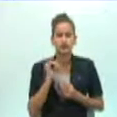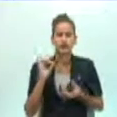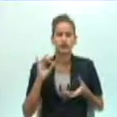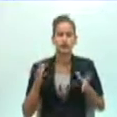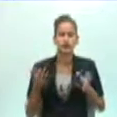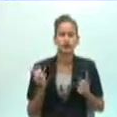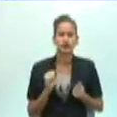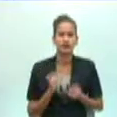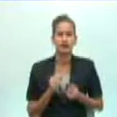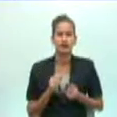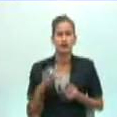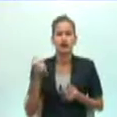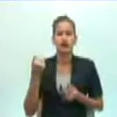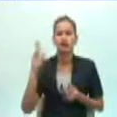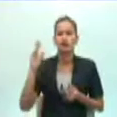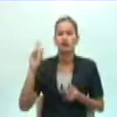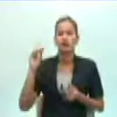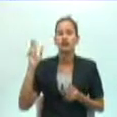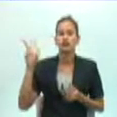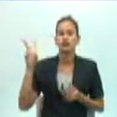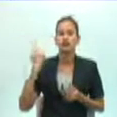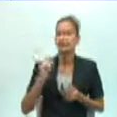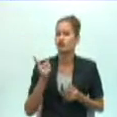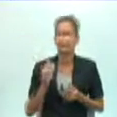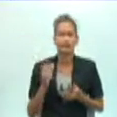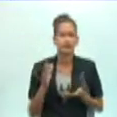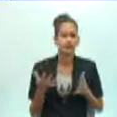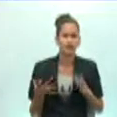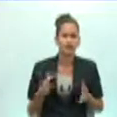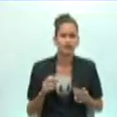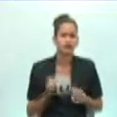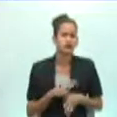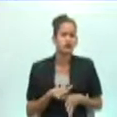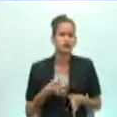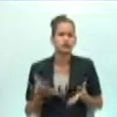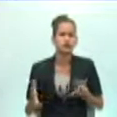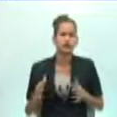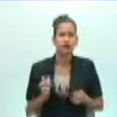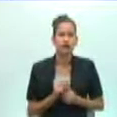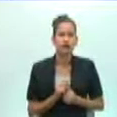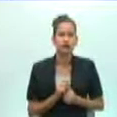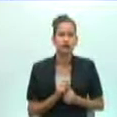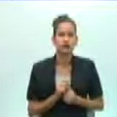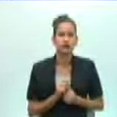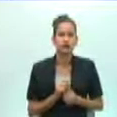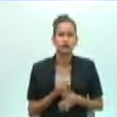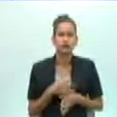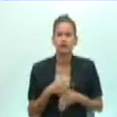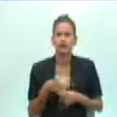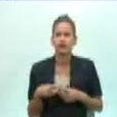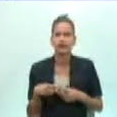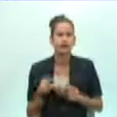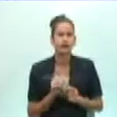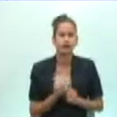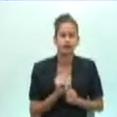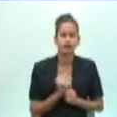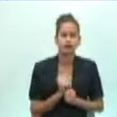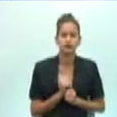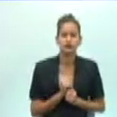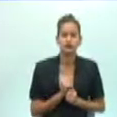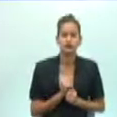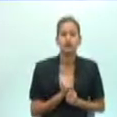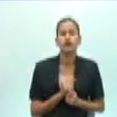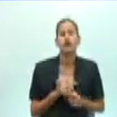El adverbio no varía. Estamos ejercitando estos contenidos que ya hemos trabajado en